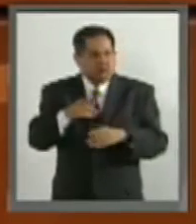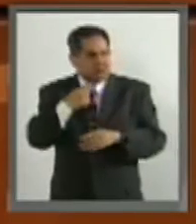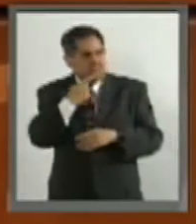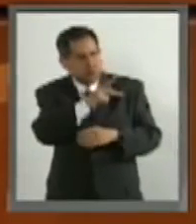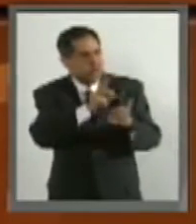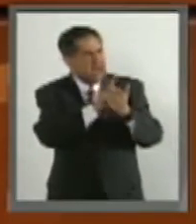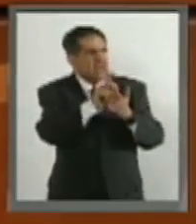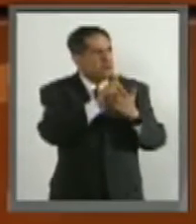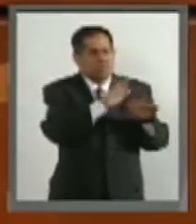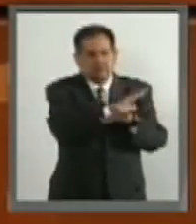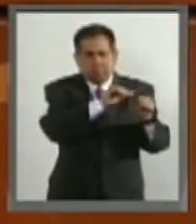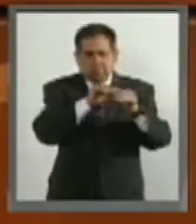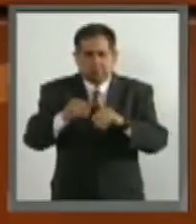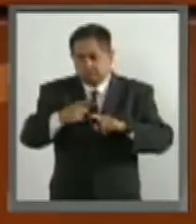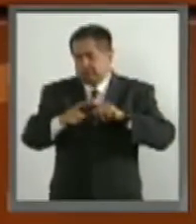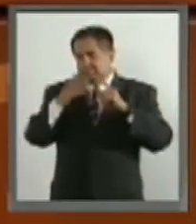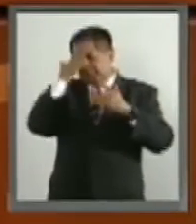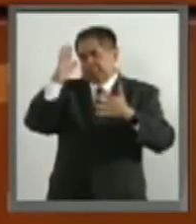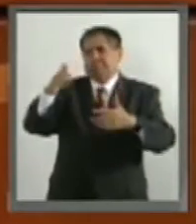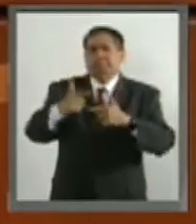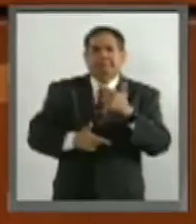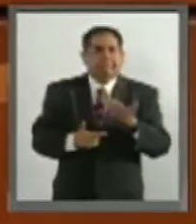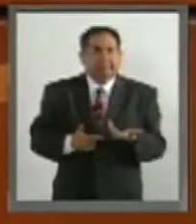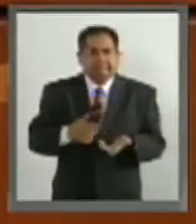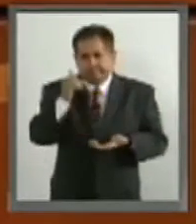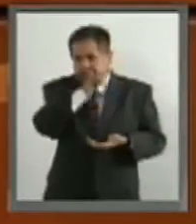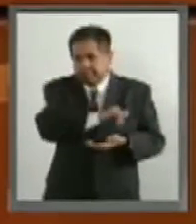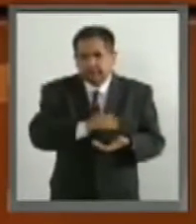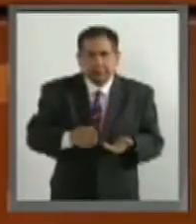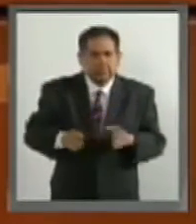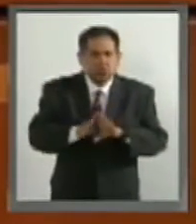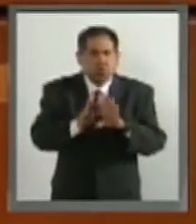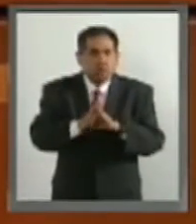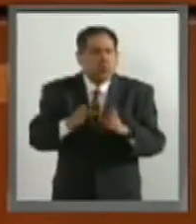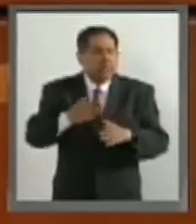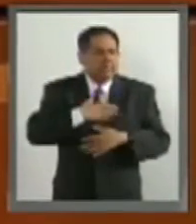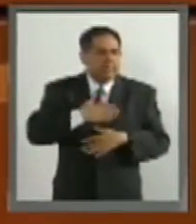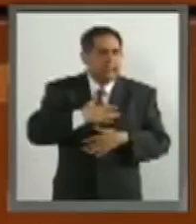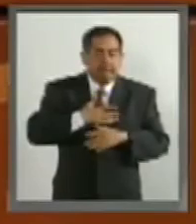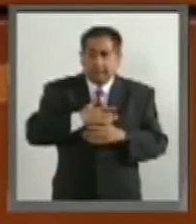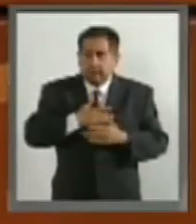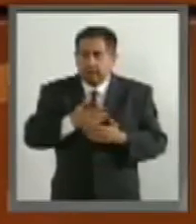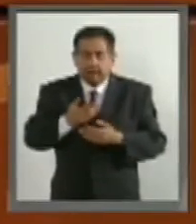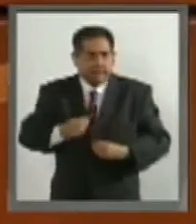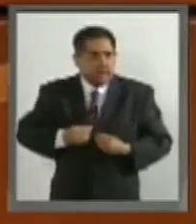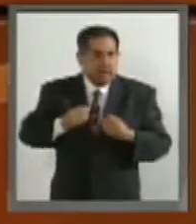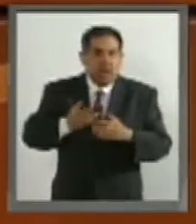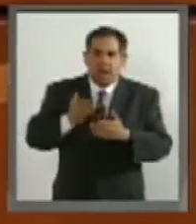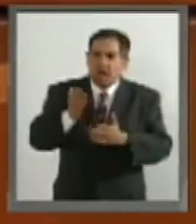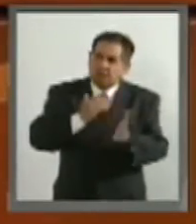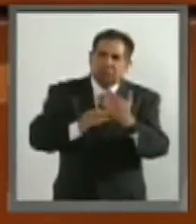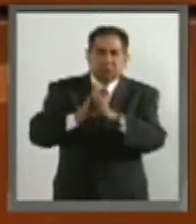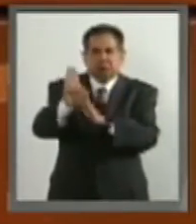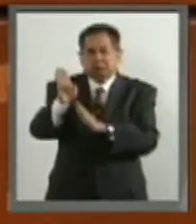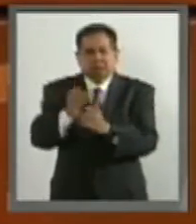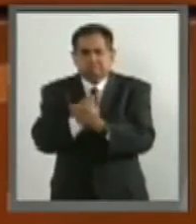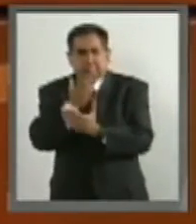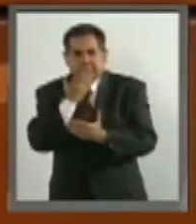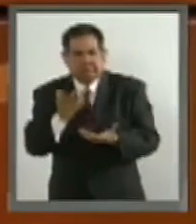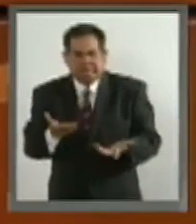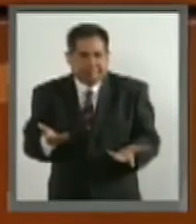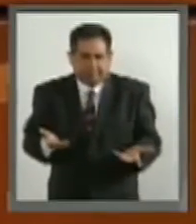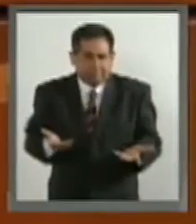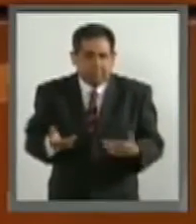tenía, sino también se va a afectar en su libre desarrollo de su personalidad. Y por supuesto, la materia que hoy nos